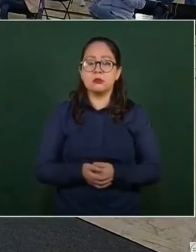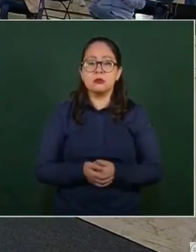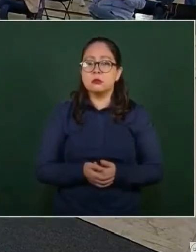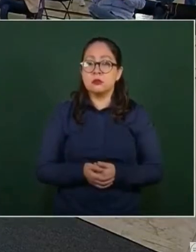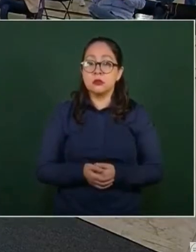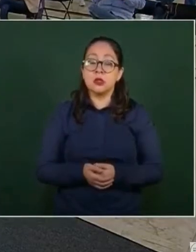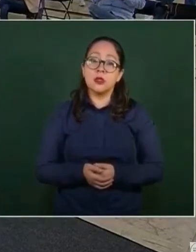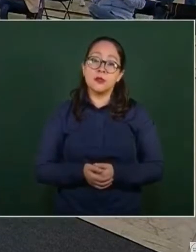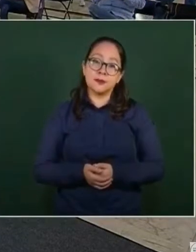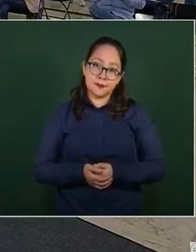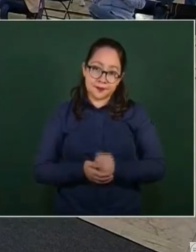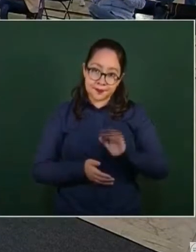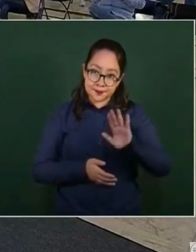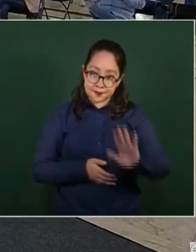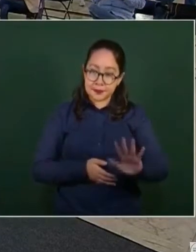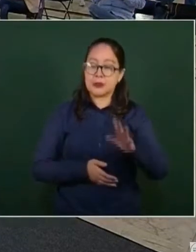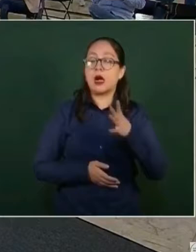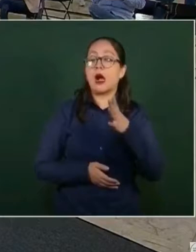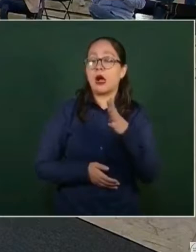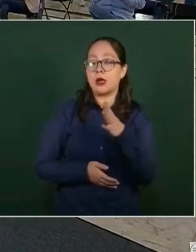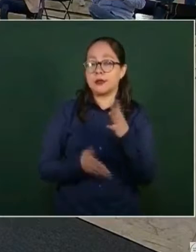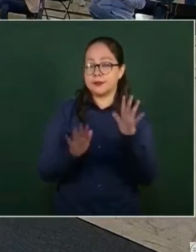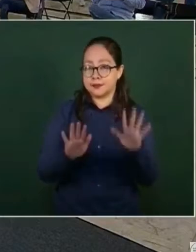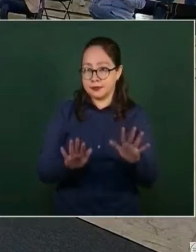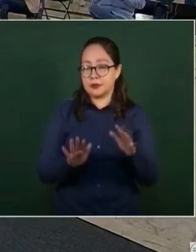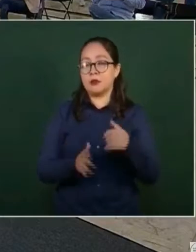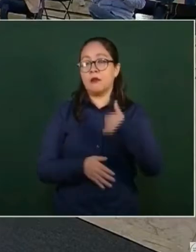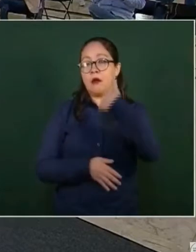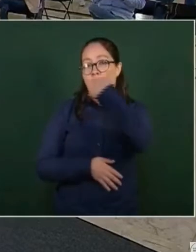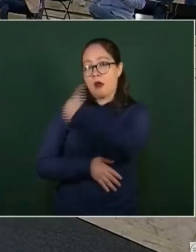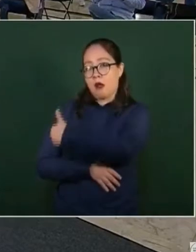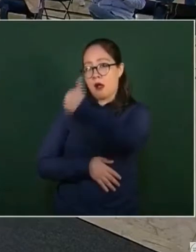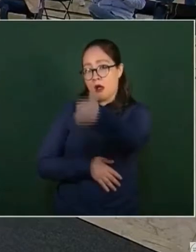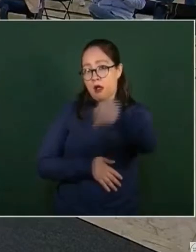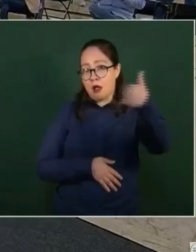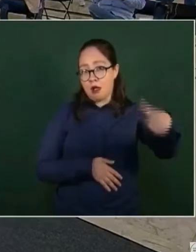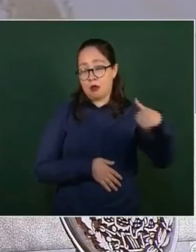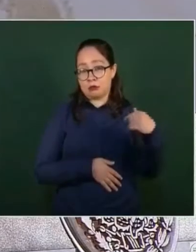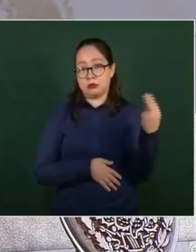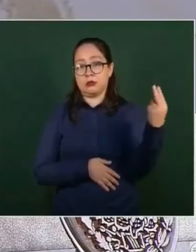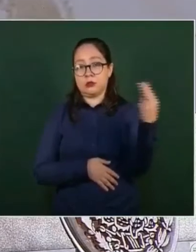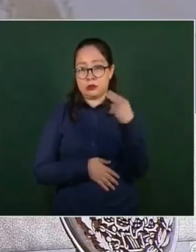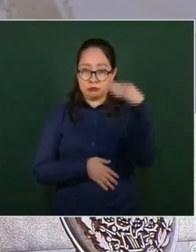cada quien tiene que asumir su postura